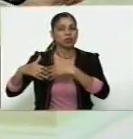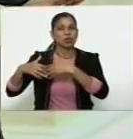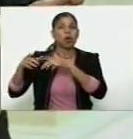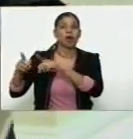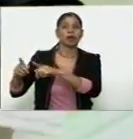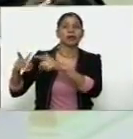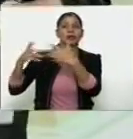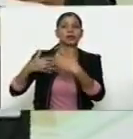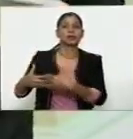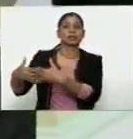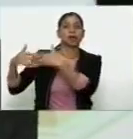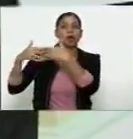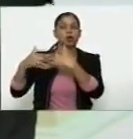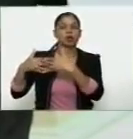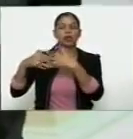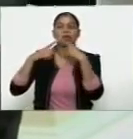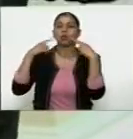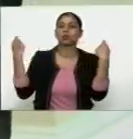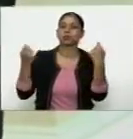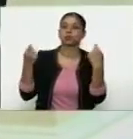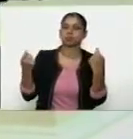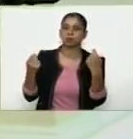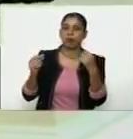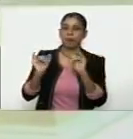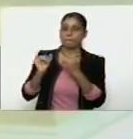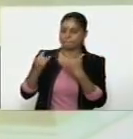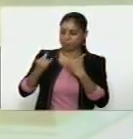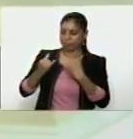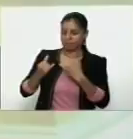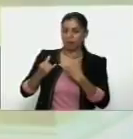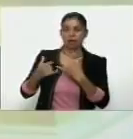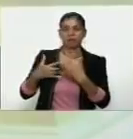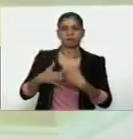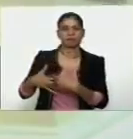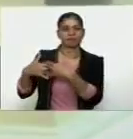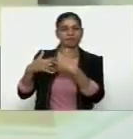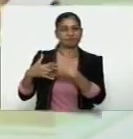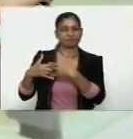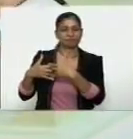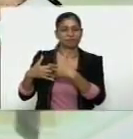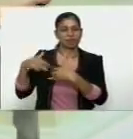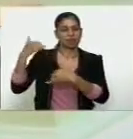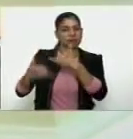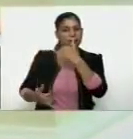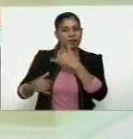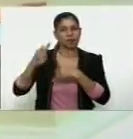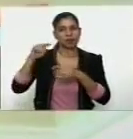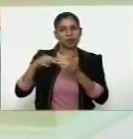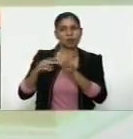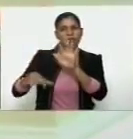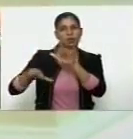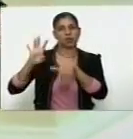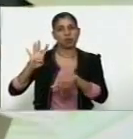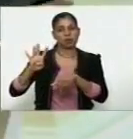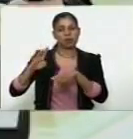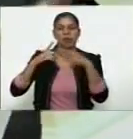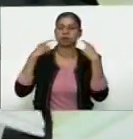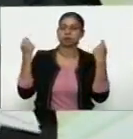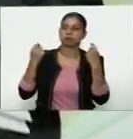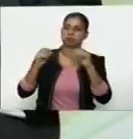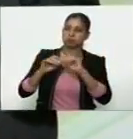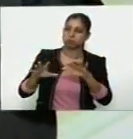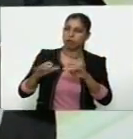nación que decreta a sí misma el final de esa crisis en el año 2009, y